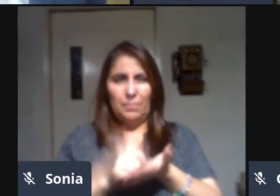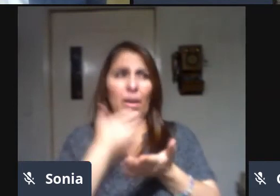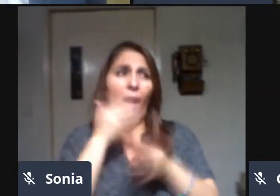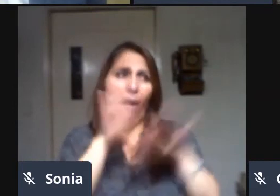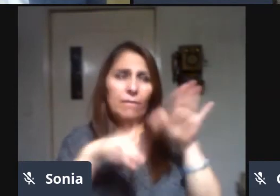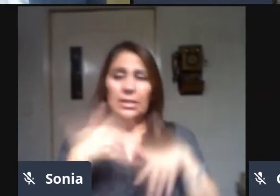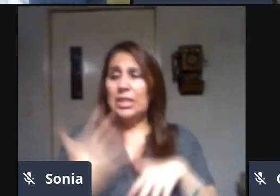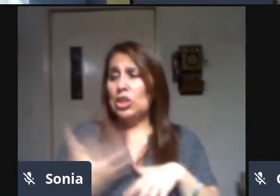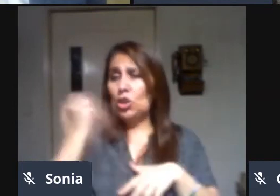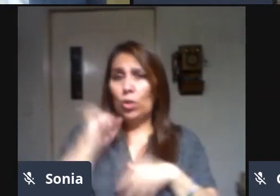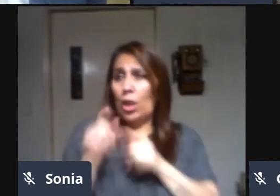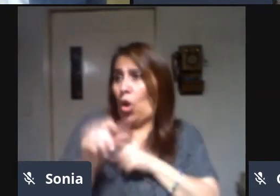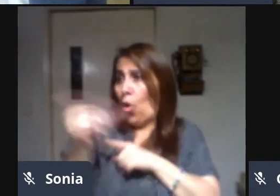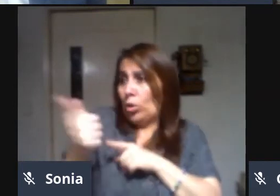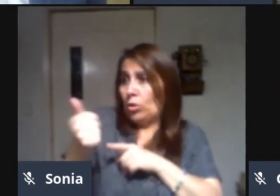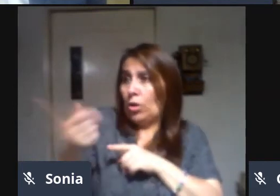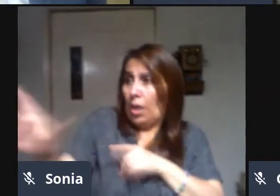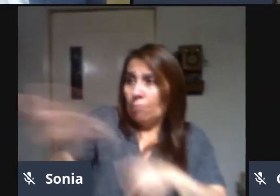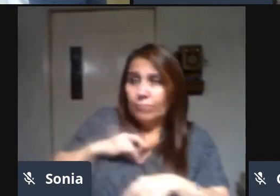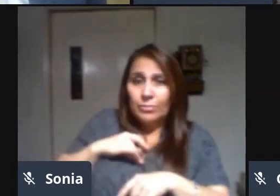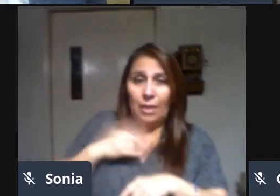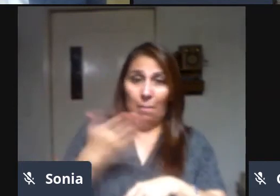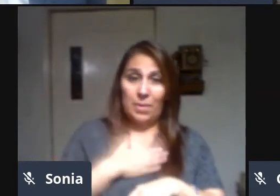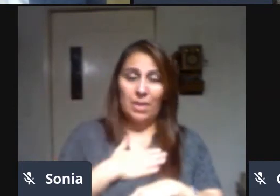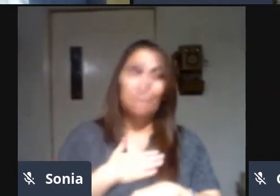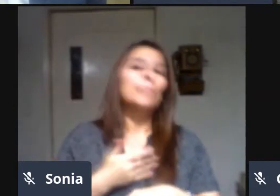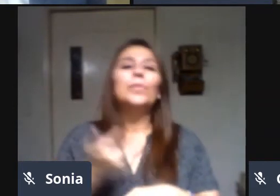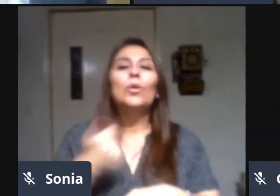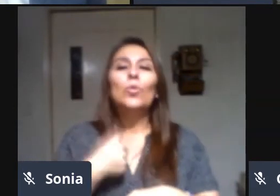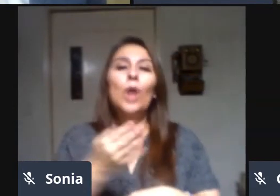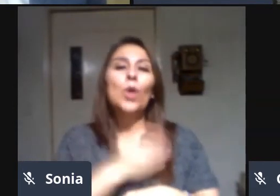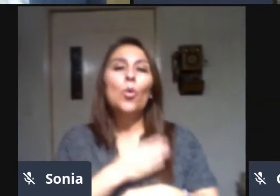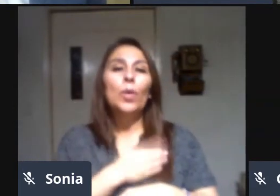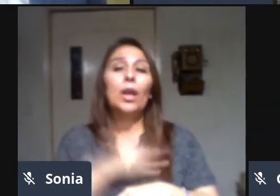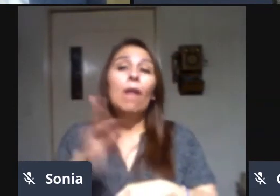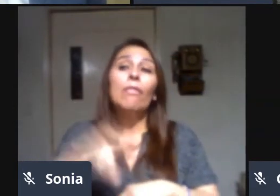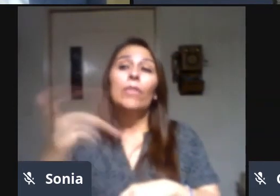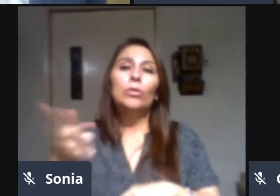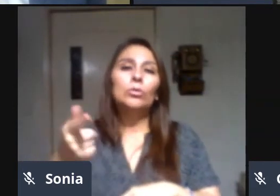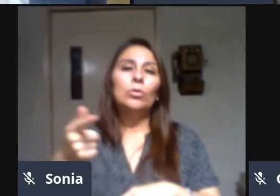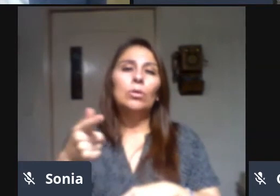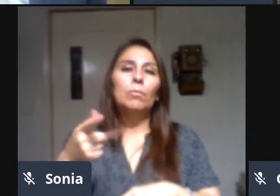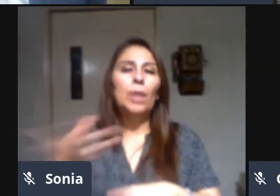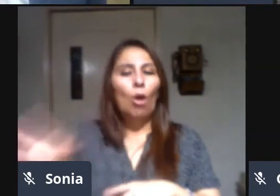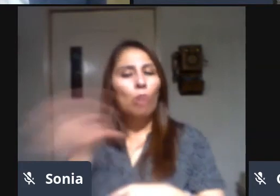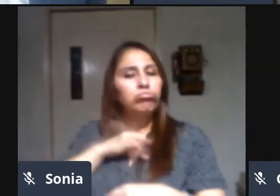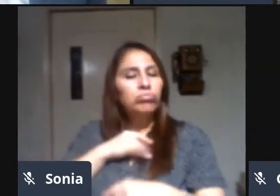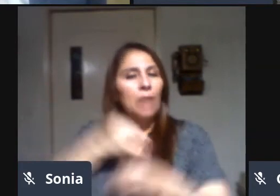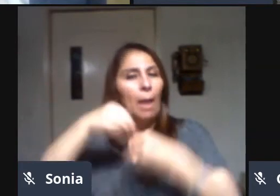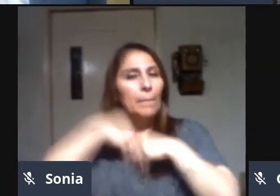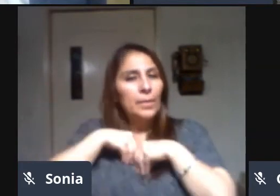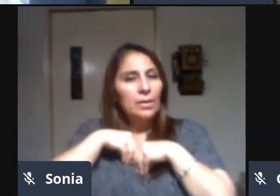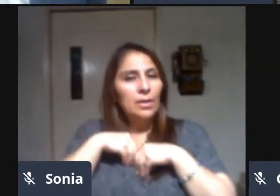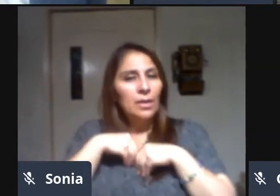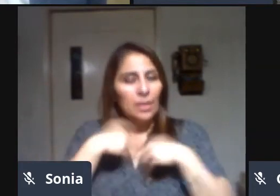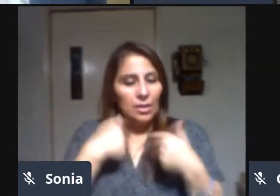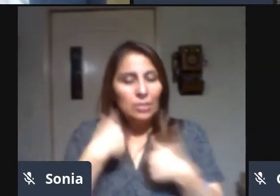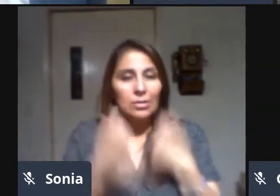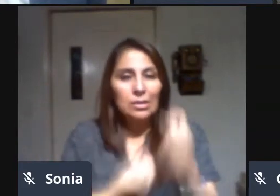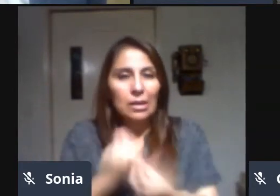es el caso de una nueva del atrezzo escribes una historia ajena pero se queda a vivir conmigo y yo hago posible que esto llegue a